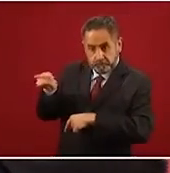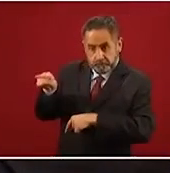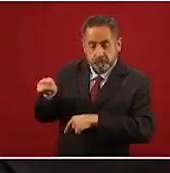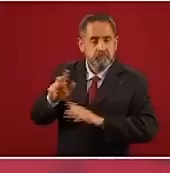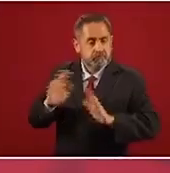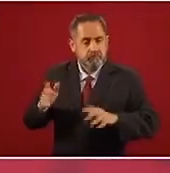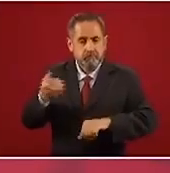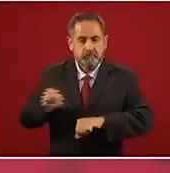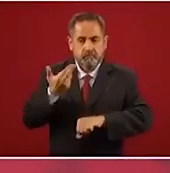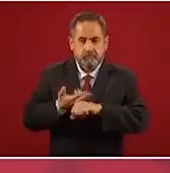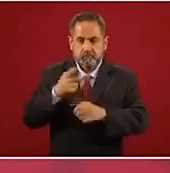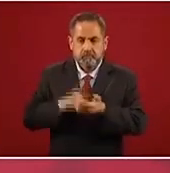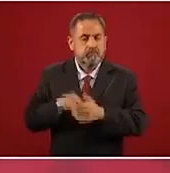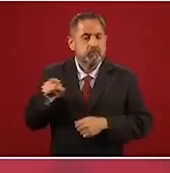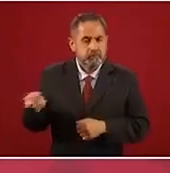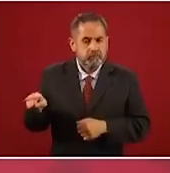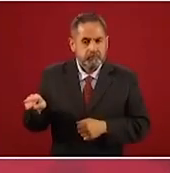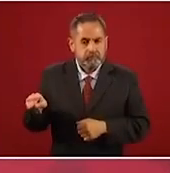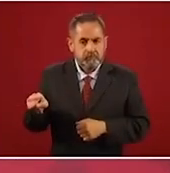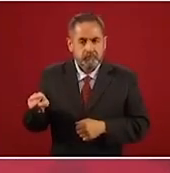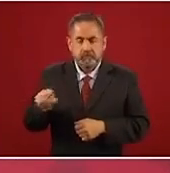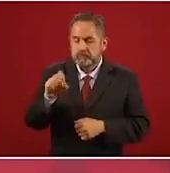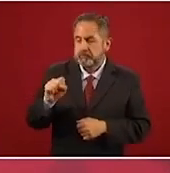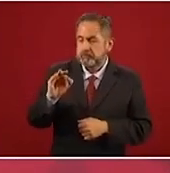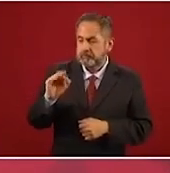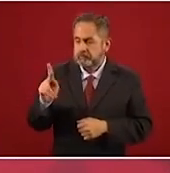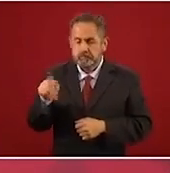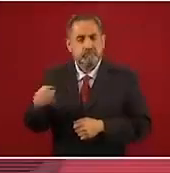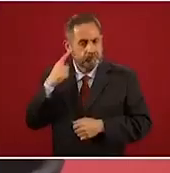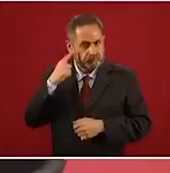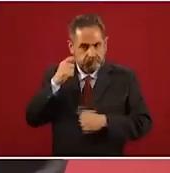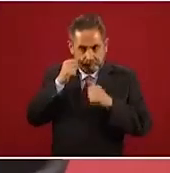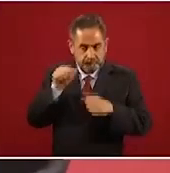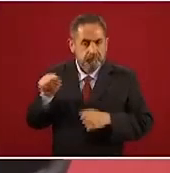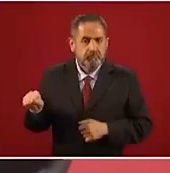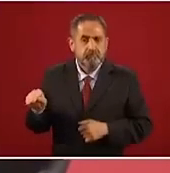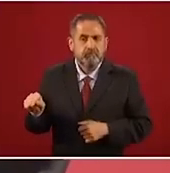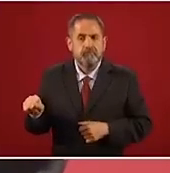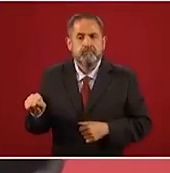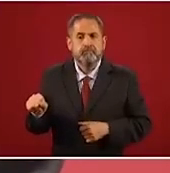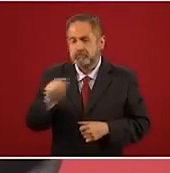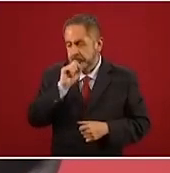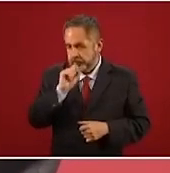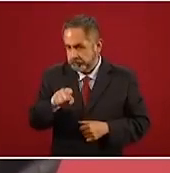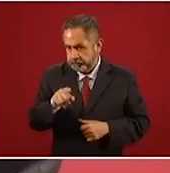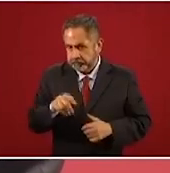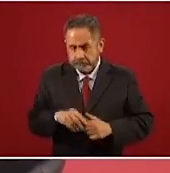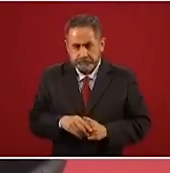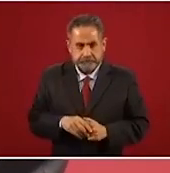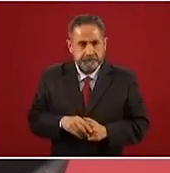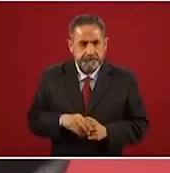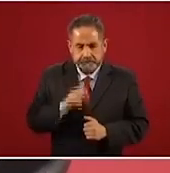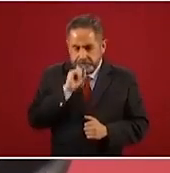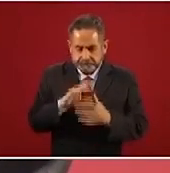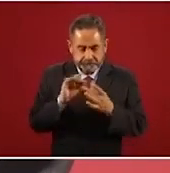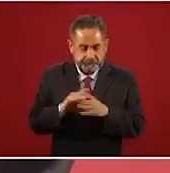la secretaria de la Función Pública y seguramente va